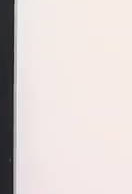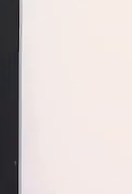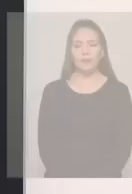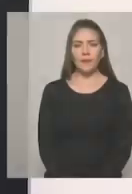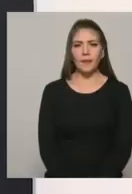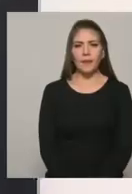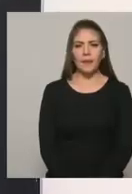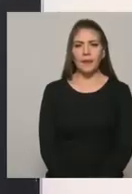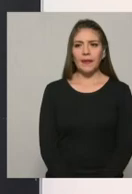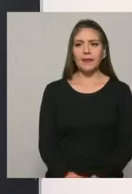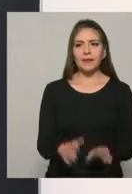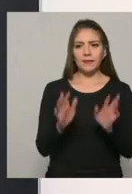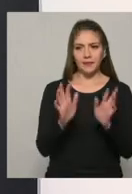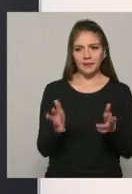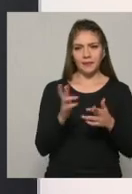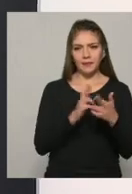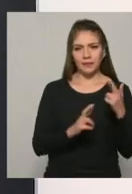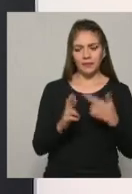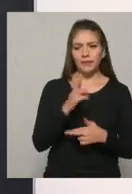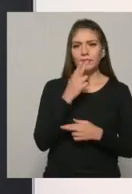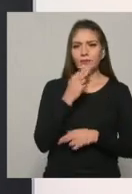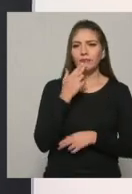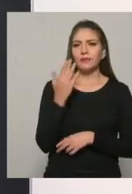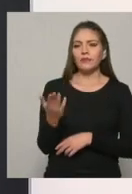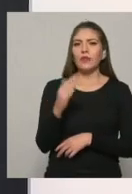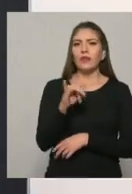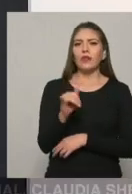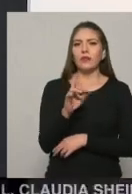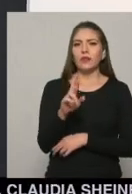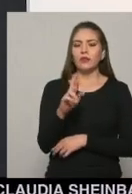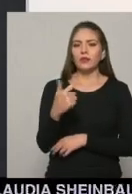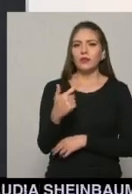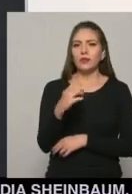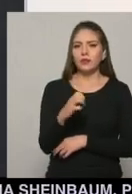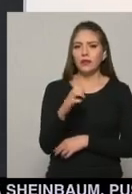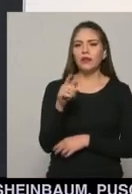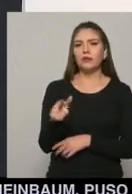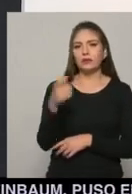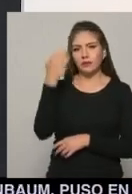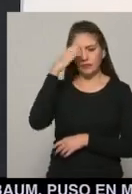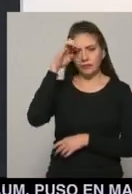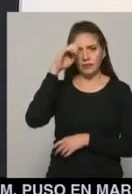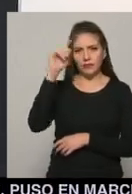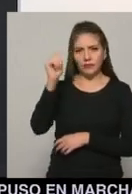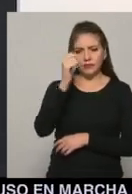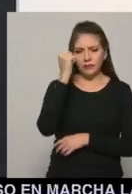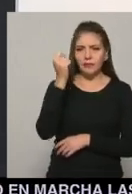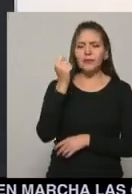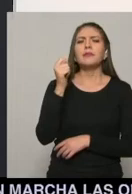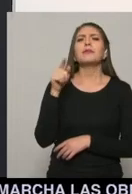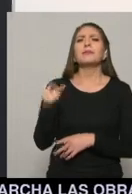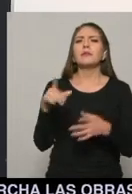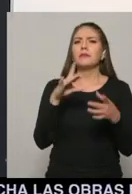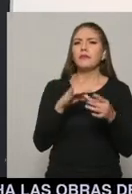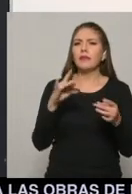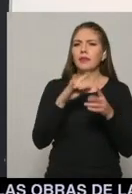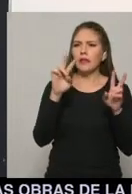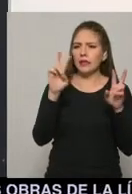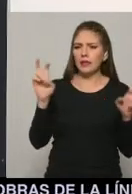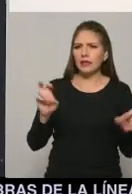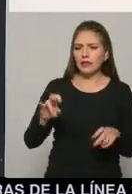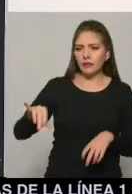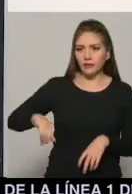Ya estamos de vuelta con Jorge Bravo, especialista en tecnología, para hablar de un tema interesante. Se dice que hay